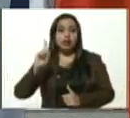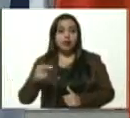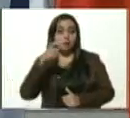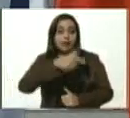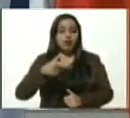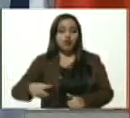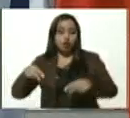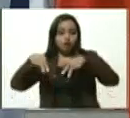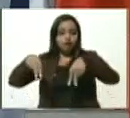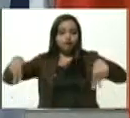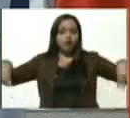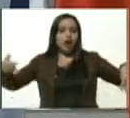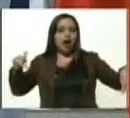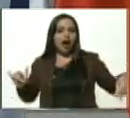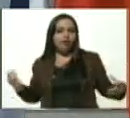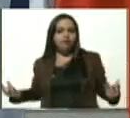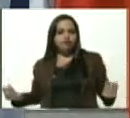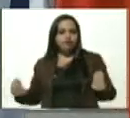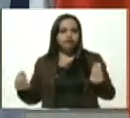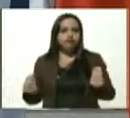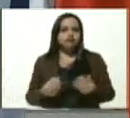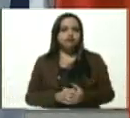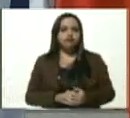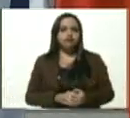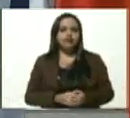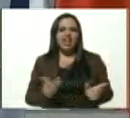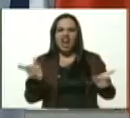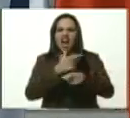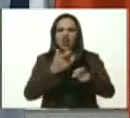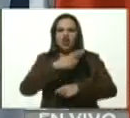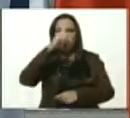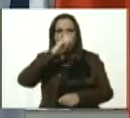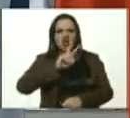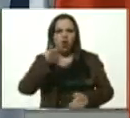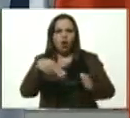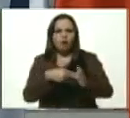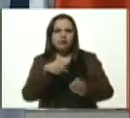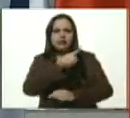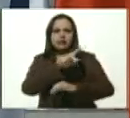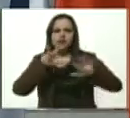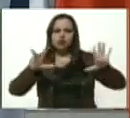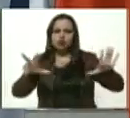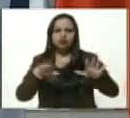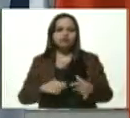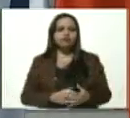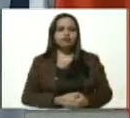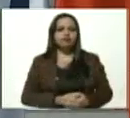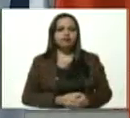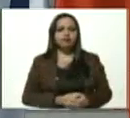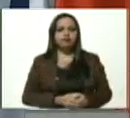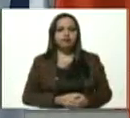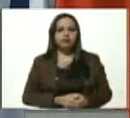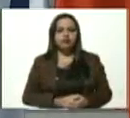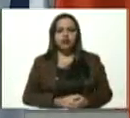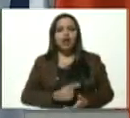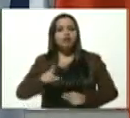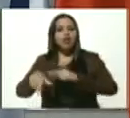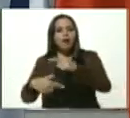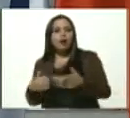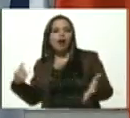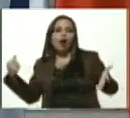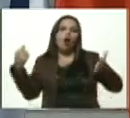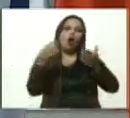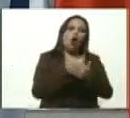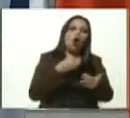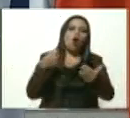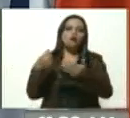nos encontrábamos ese día, de agosto del año 2018. Los intentos de golpe de Estado